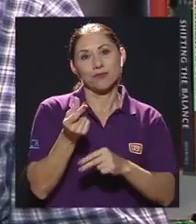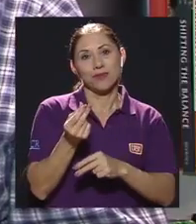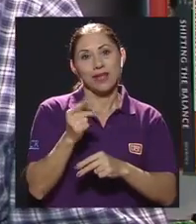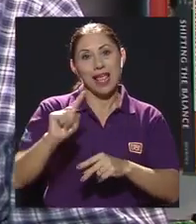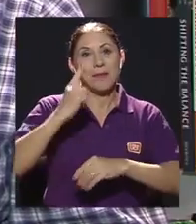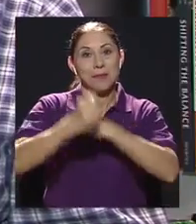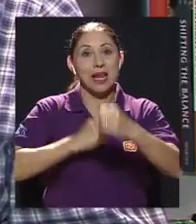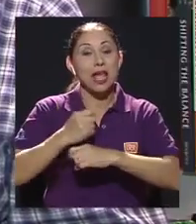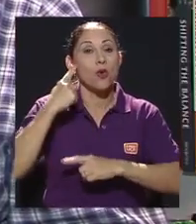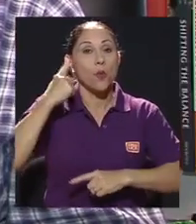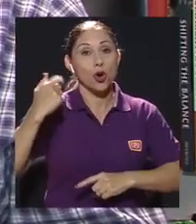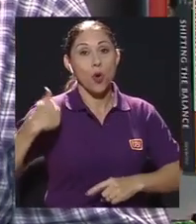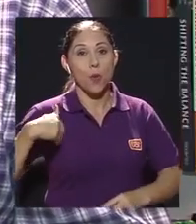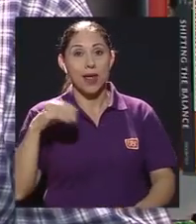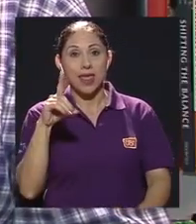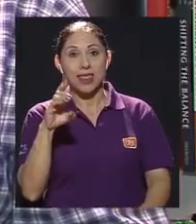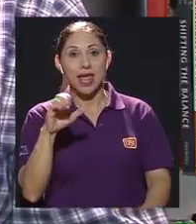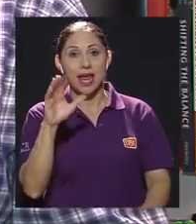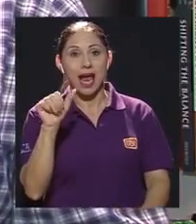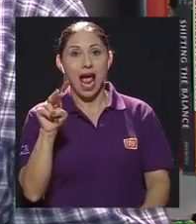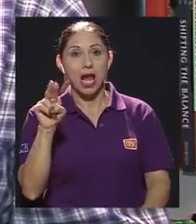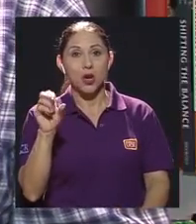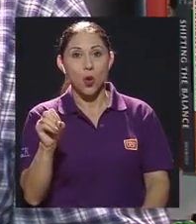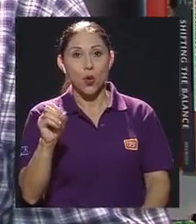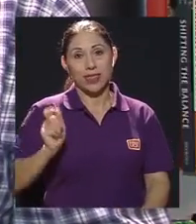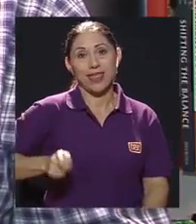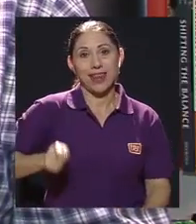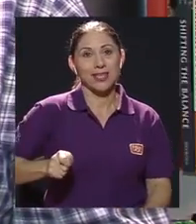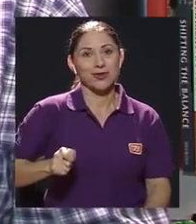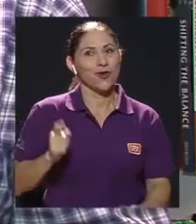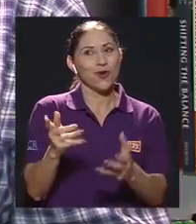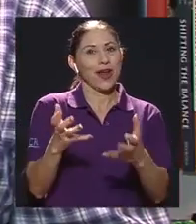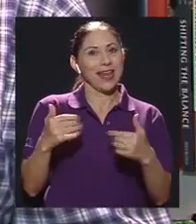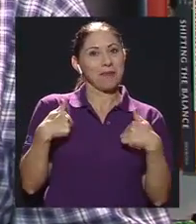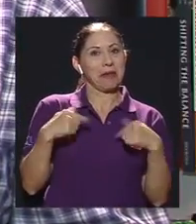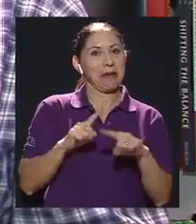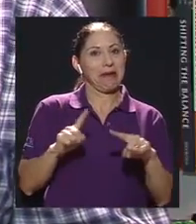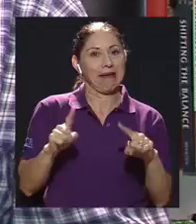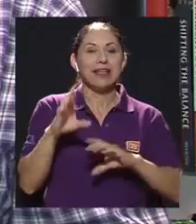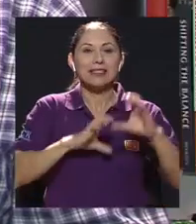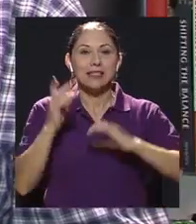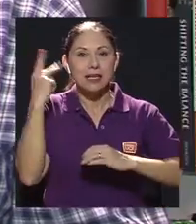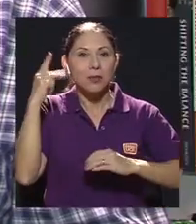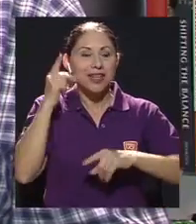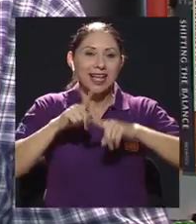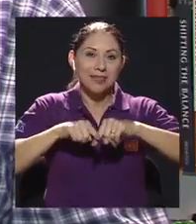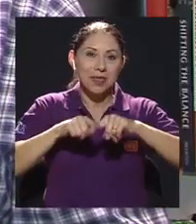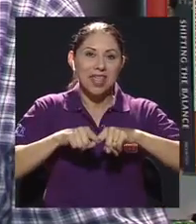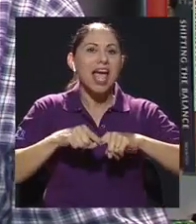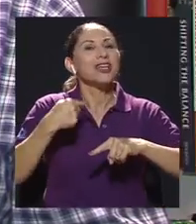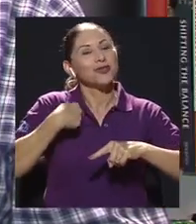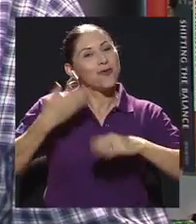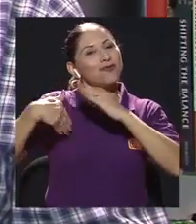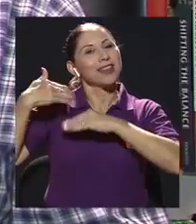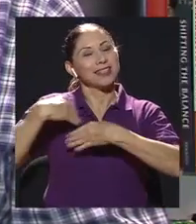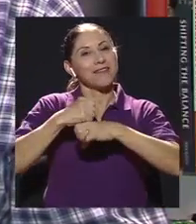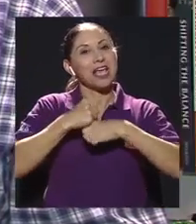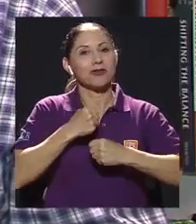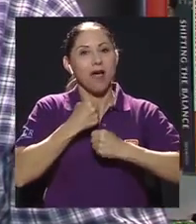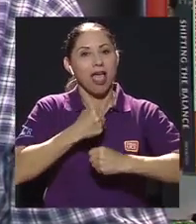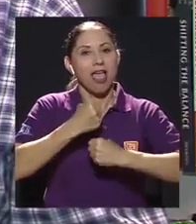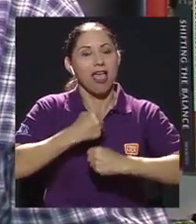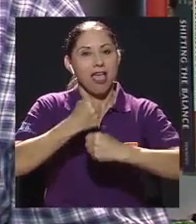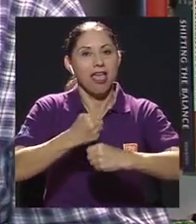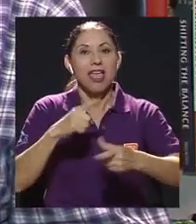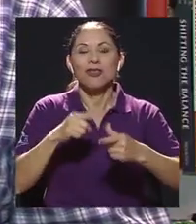de Derecho no me quería a mí para nada y Ciencias Políticas dependía de Derecho. Y yo le había hecho un par de huelgas como dirigente estudiantil y entonces le